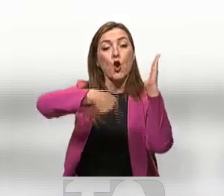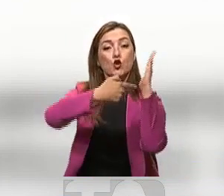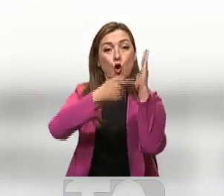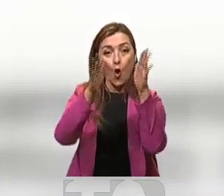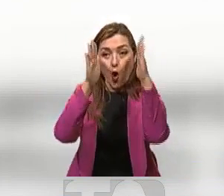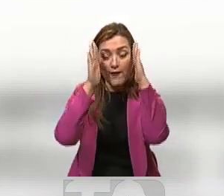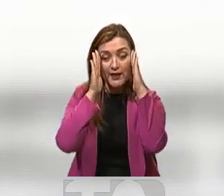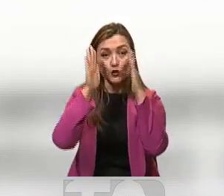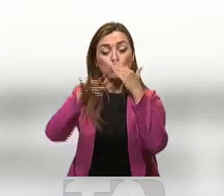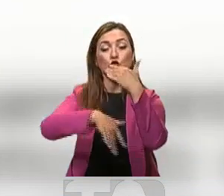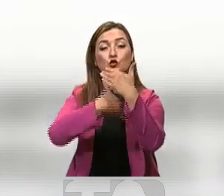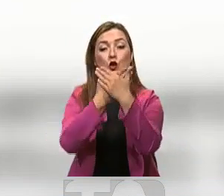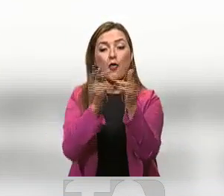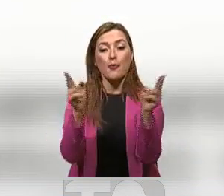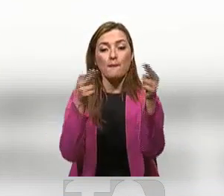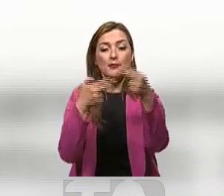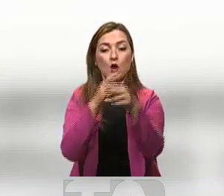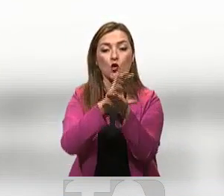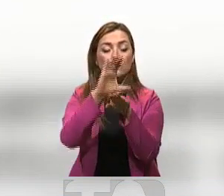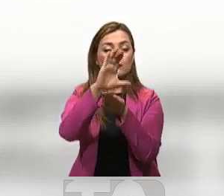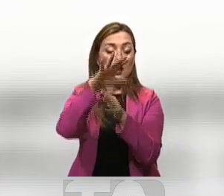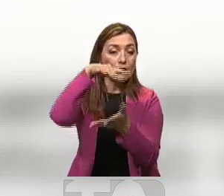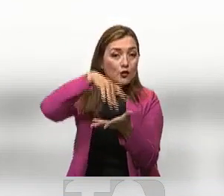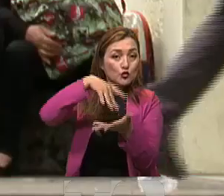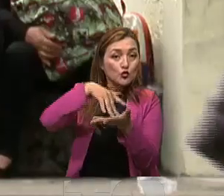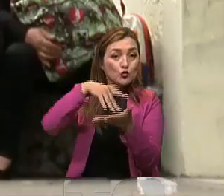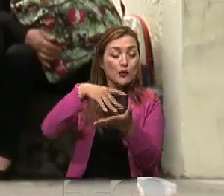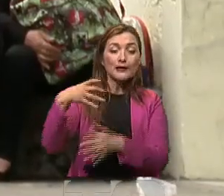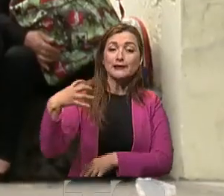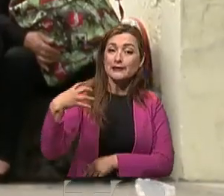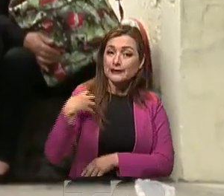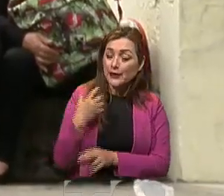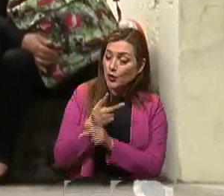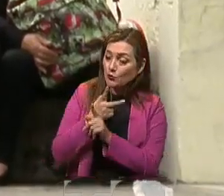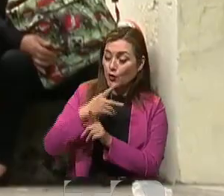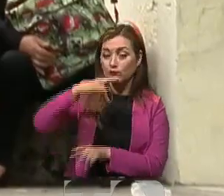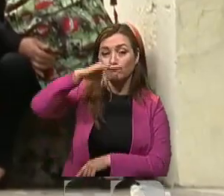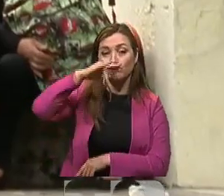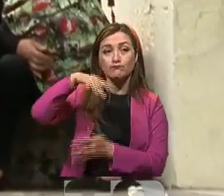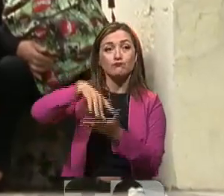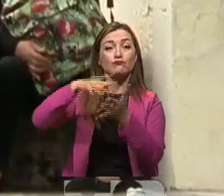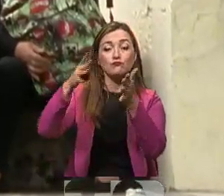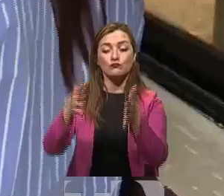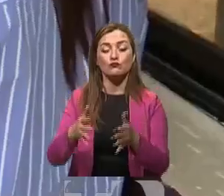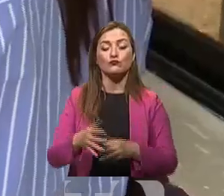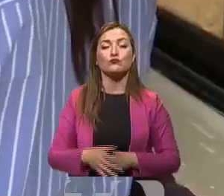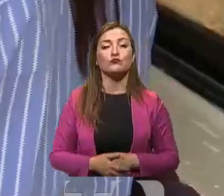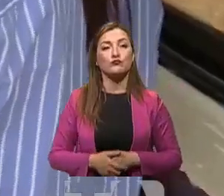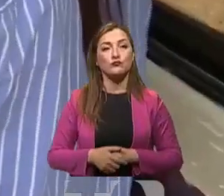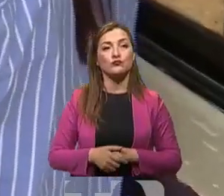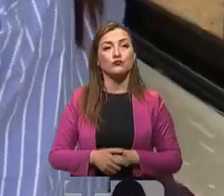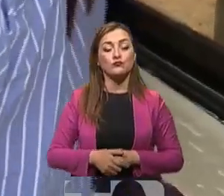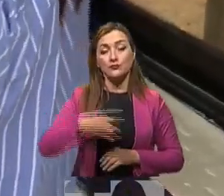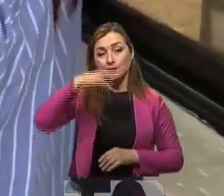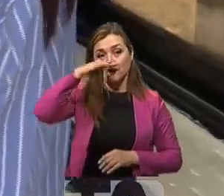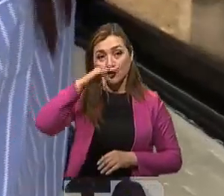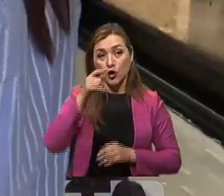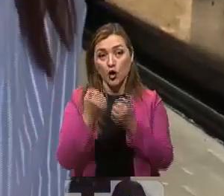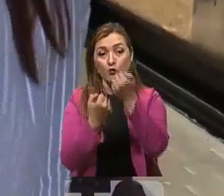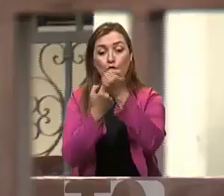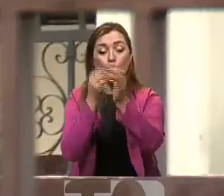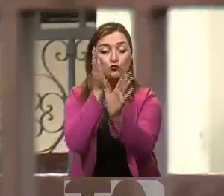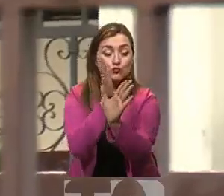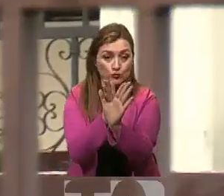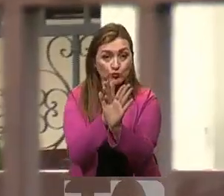actuación a través del Departamento de Consejería Estudiantil para garantizar la protección del estudiante. Actualmente, el menor cuenta con